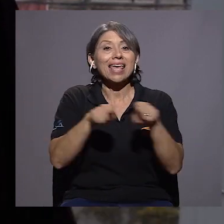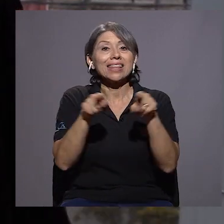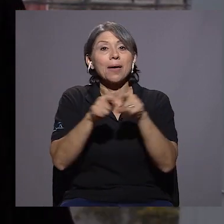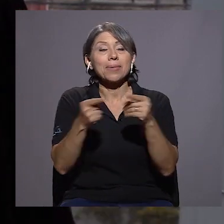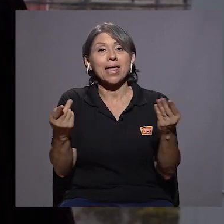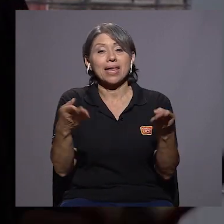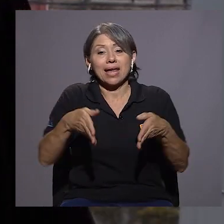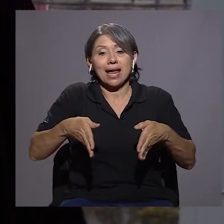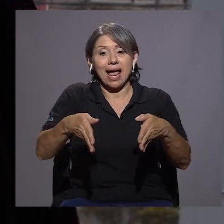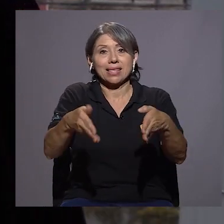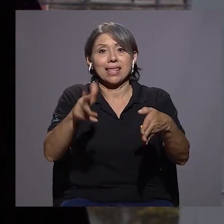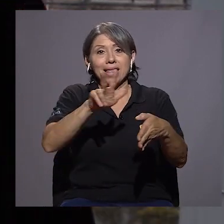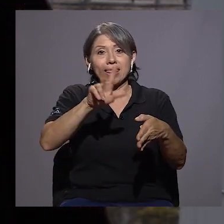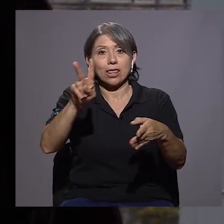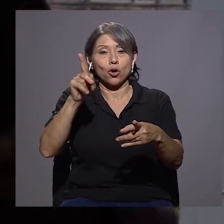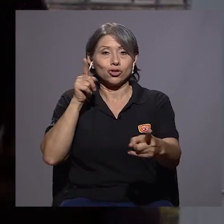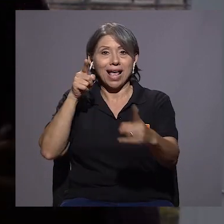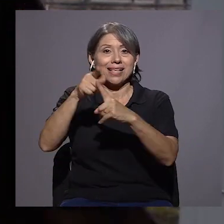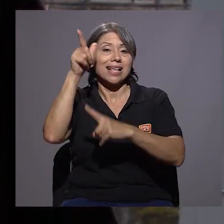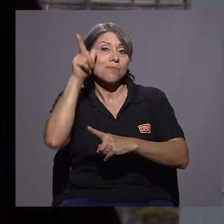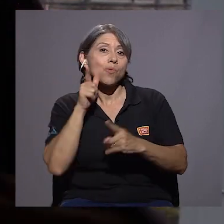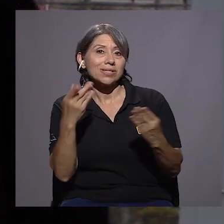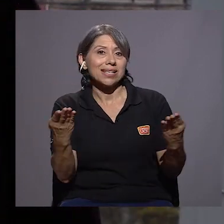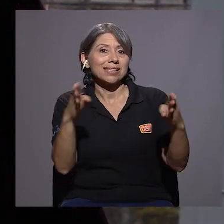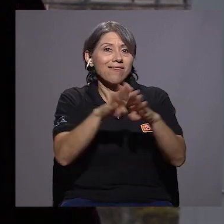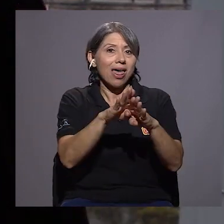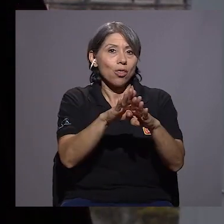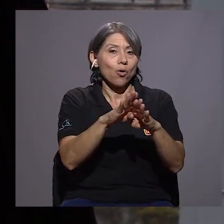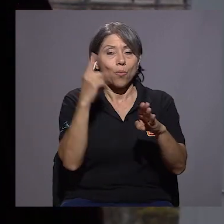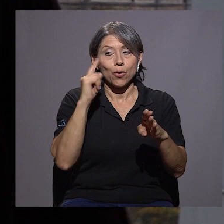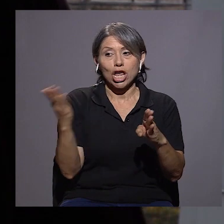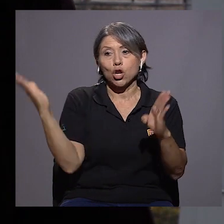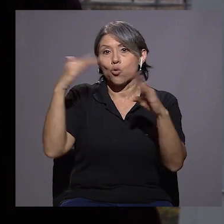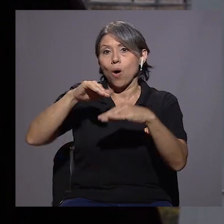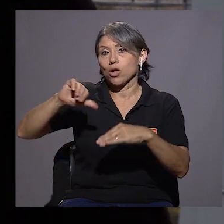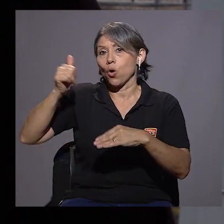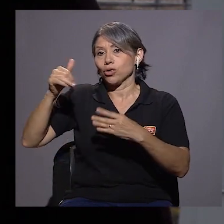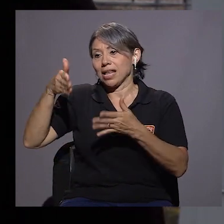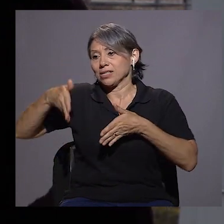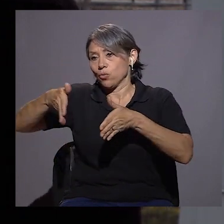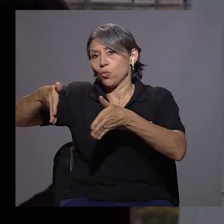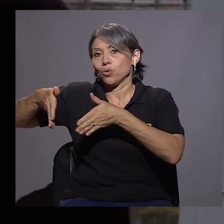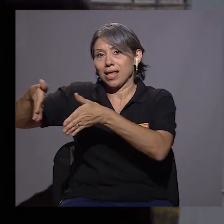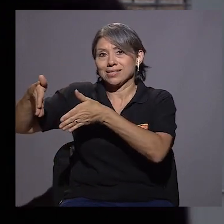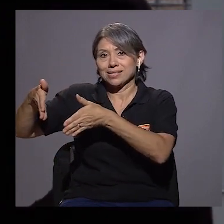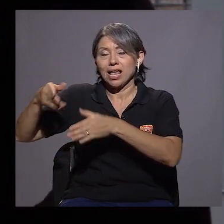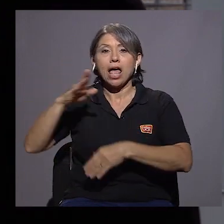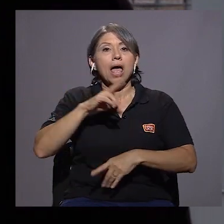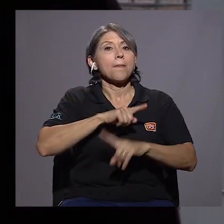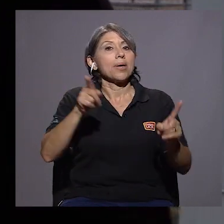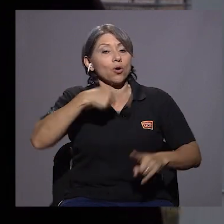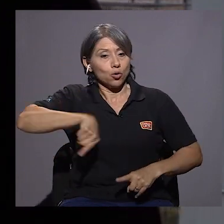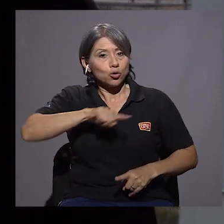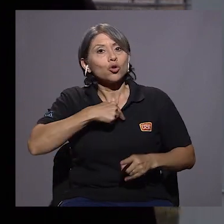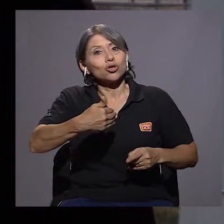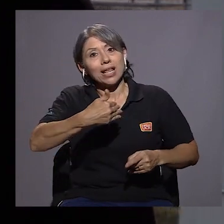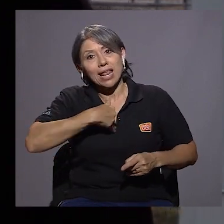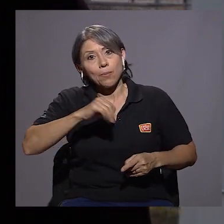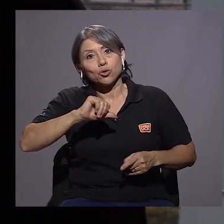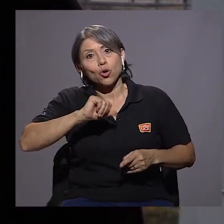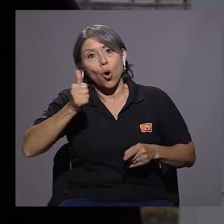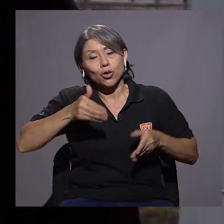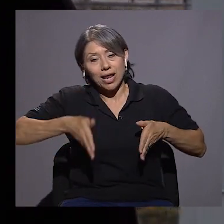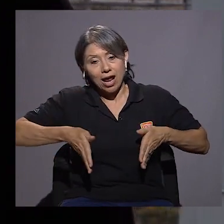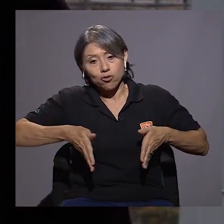ruta 32, porque no habían rutas alternas según la ley. En este caso teníamos nosotros la ruta